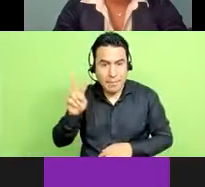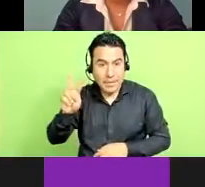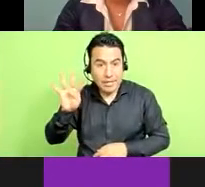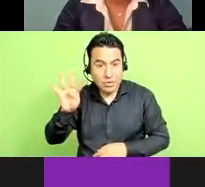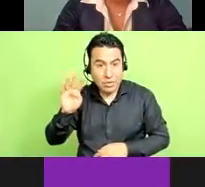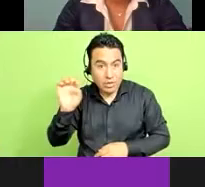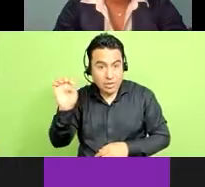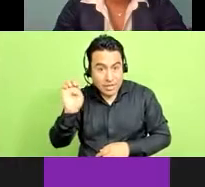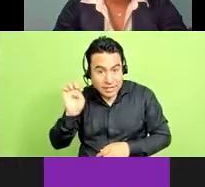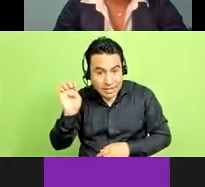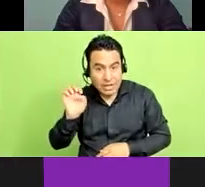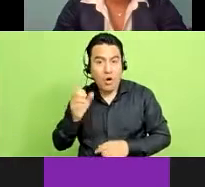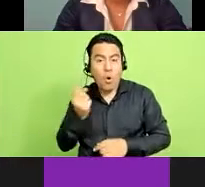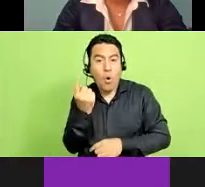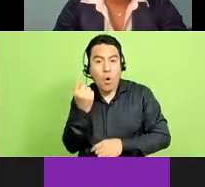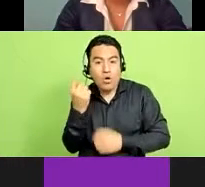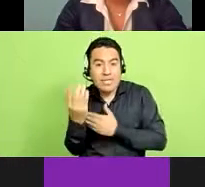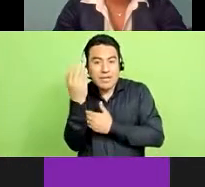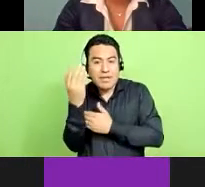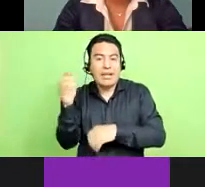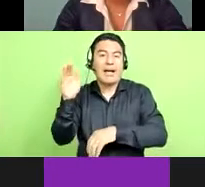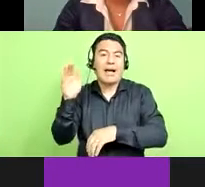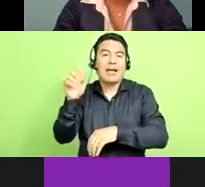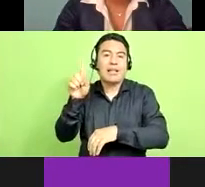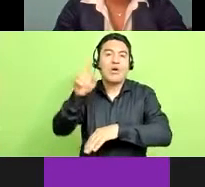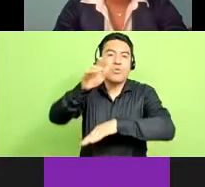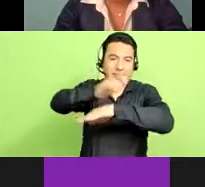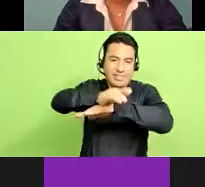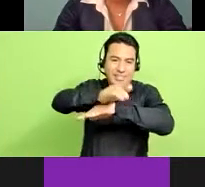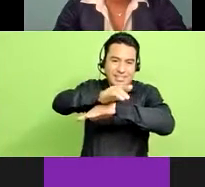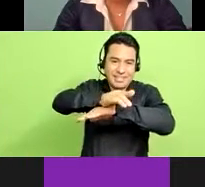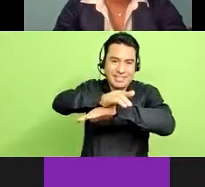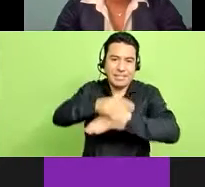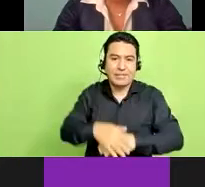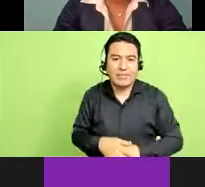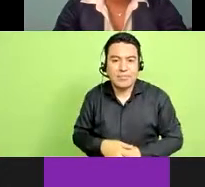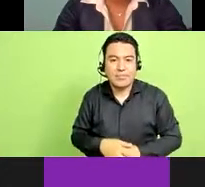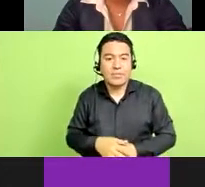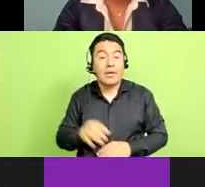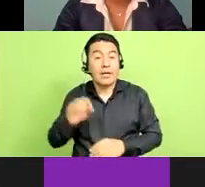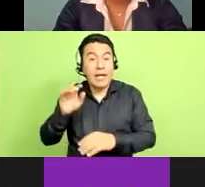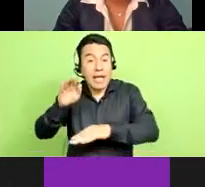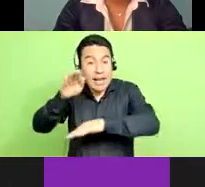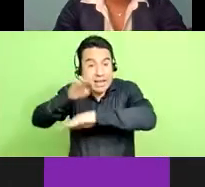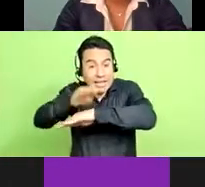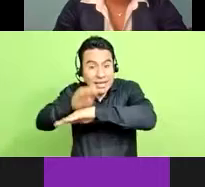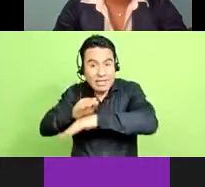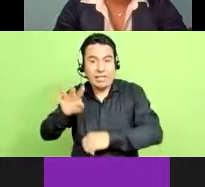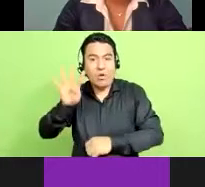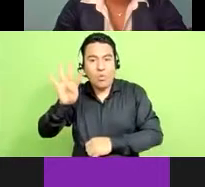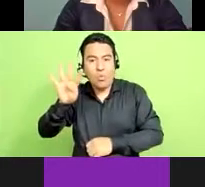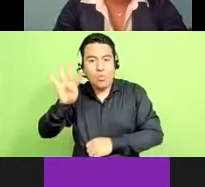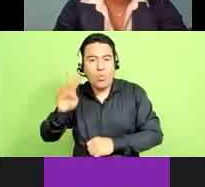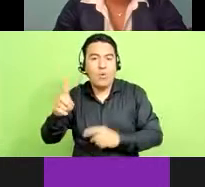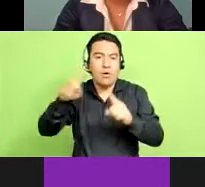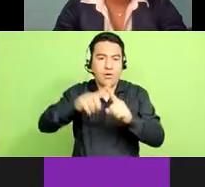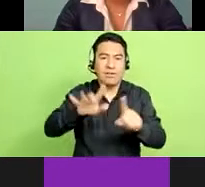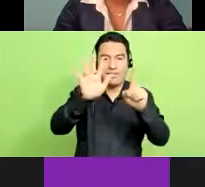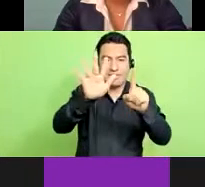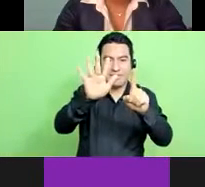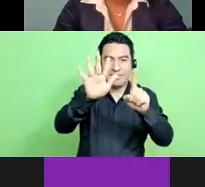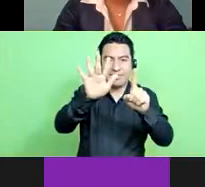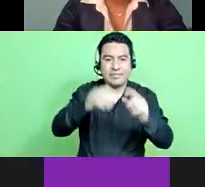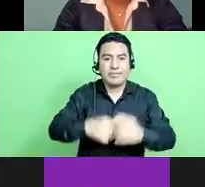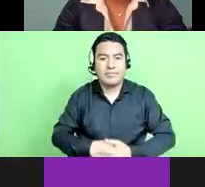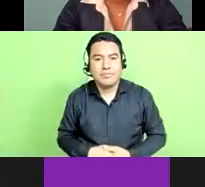el día 24 de enero también a nivel nacional desde las 16 horas a 18